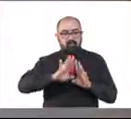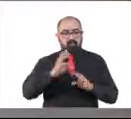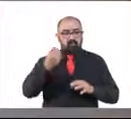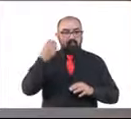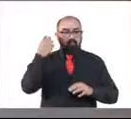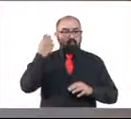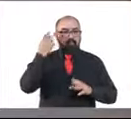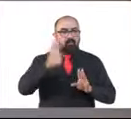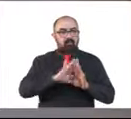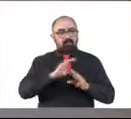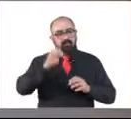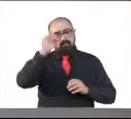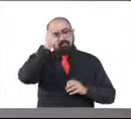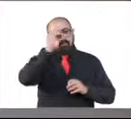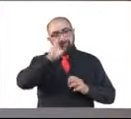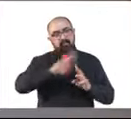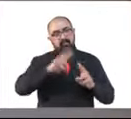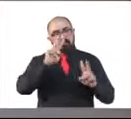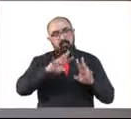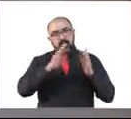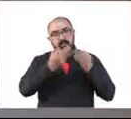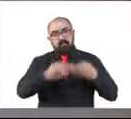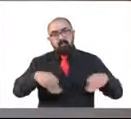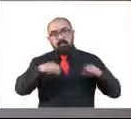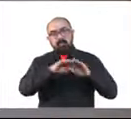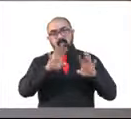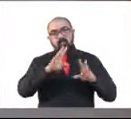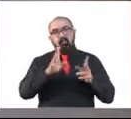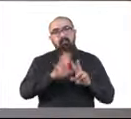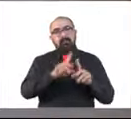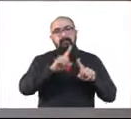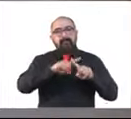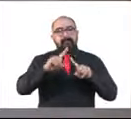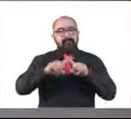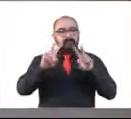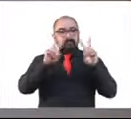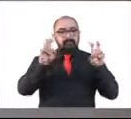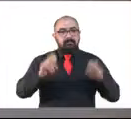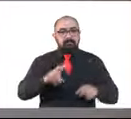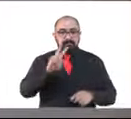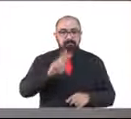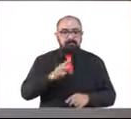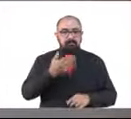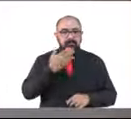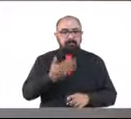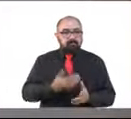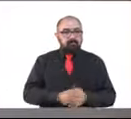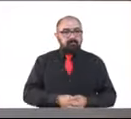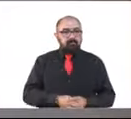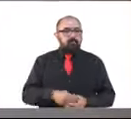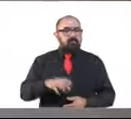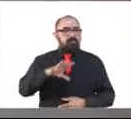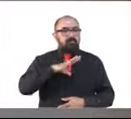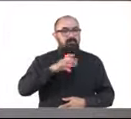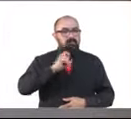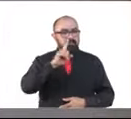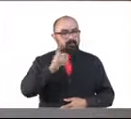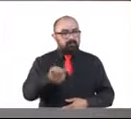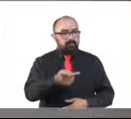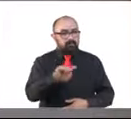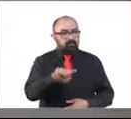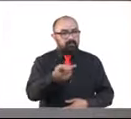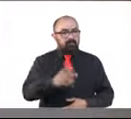a reflexiones sobre temas tan fundamentales que se llevan a cabo. Tengo una pregunta. Además